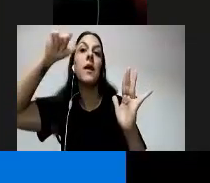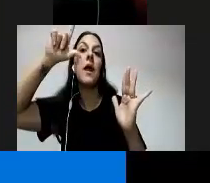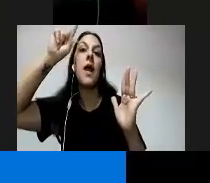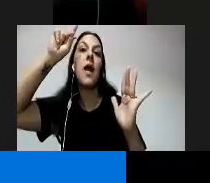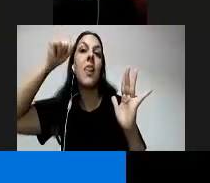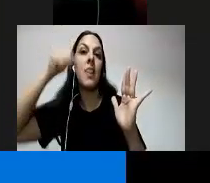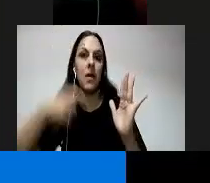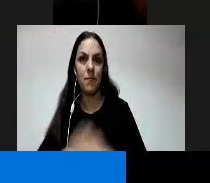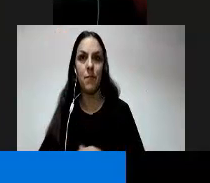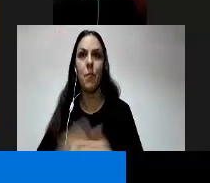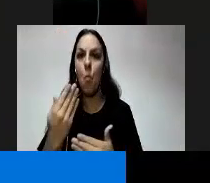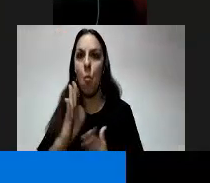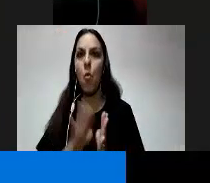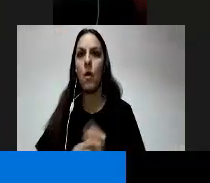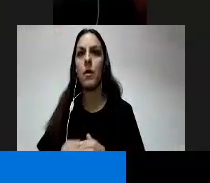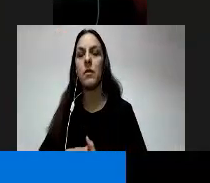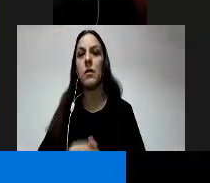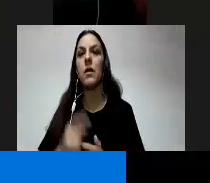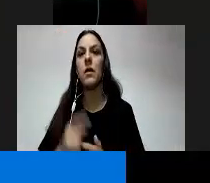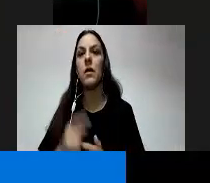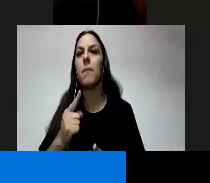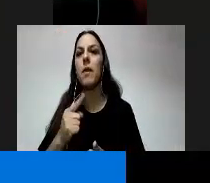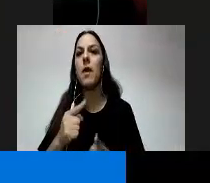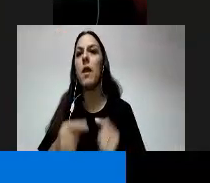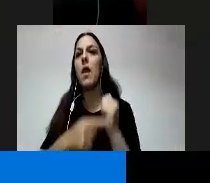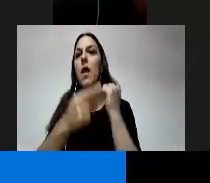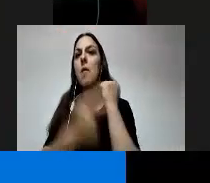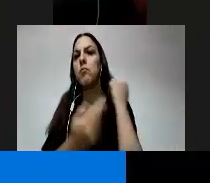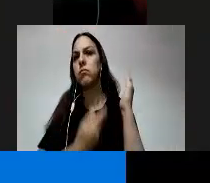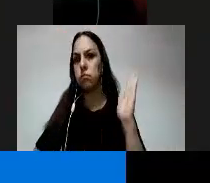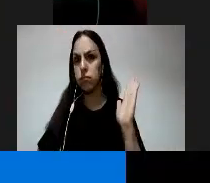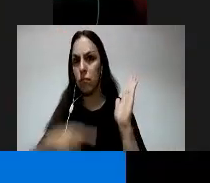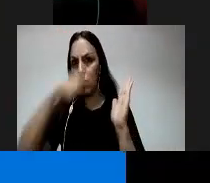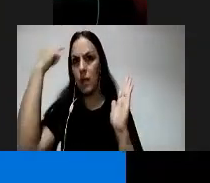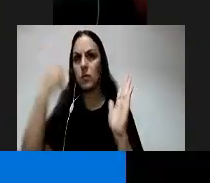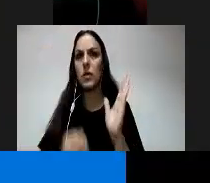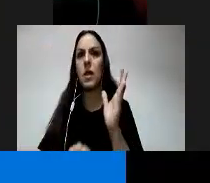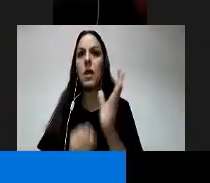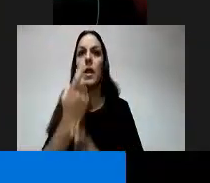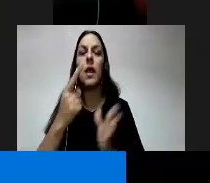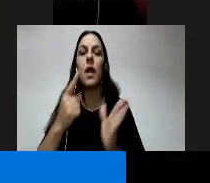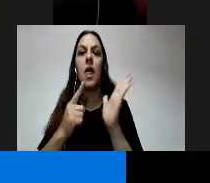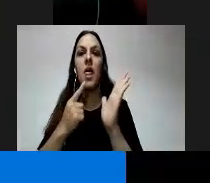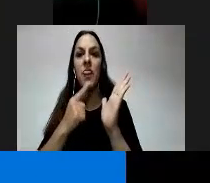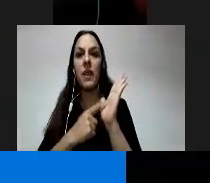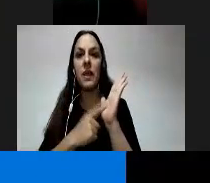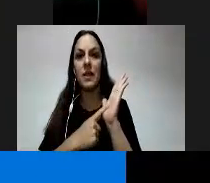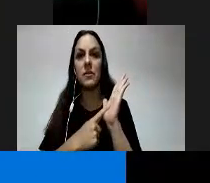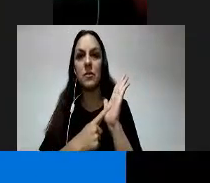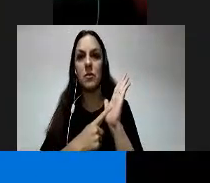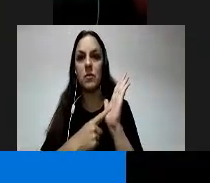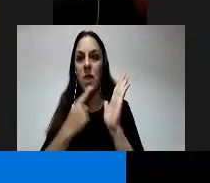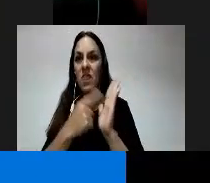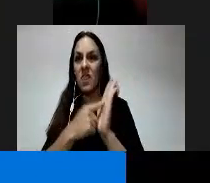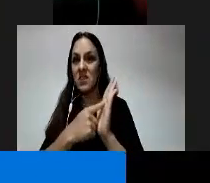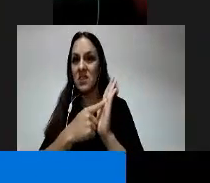el Poder Ejecutivo Nacional dictó el decreto 118/06, por el que estableció criterios de